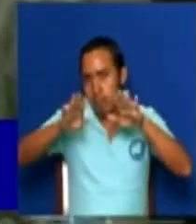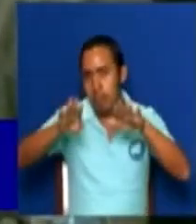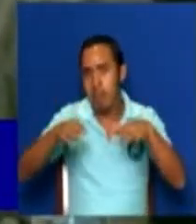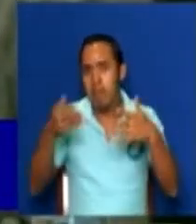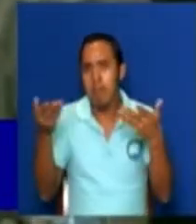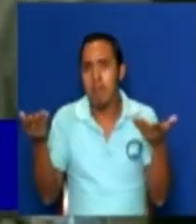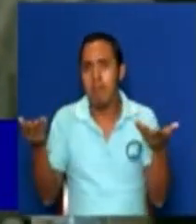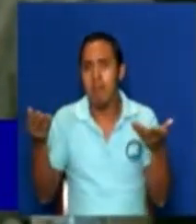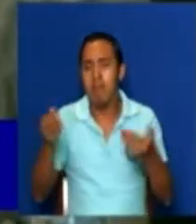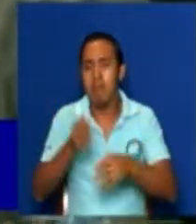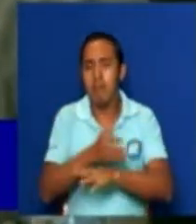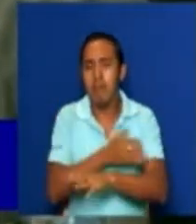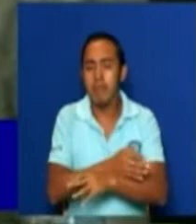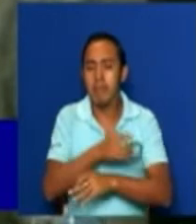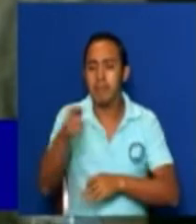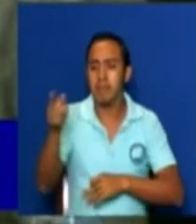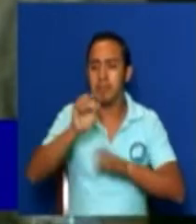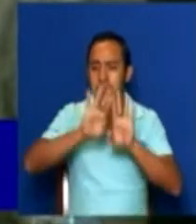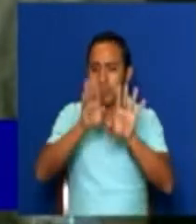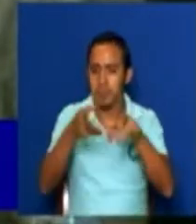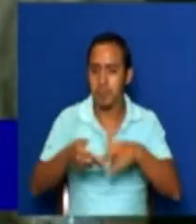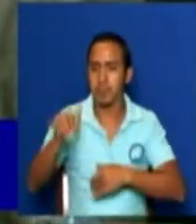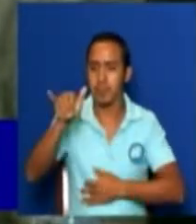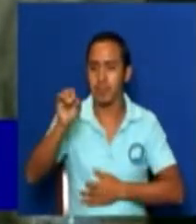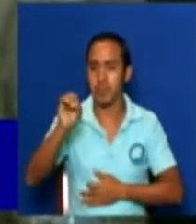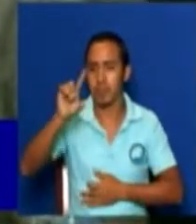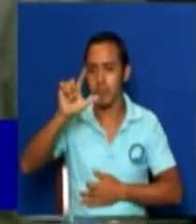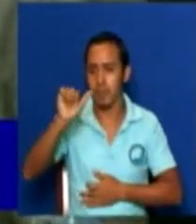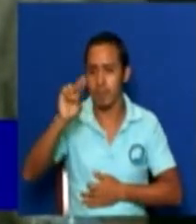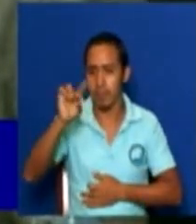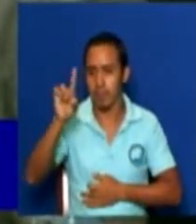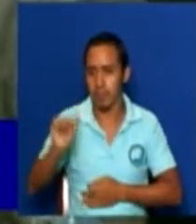Lo que nos planteaba Yolanda sobre